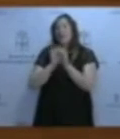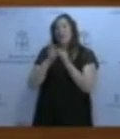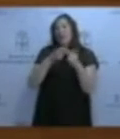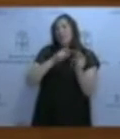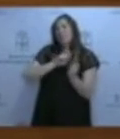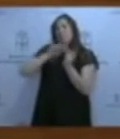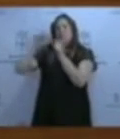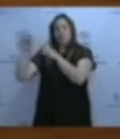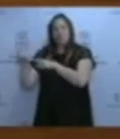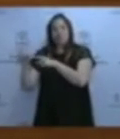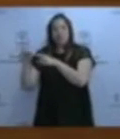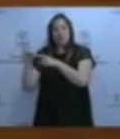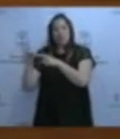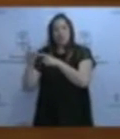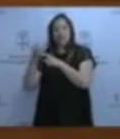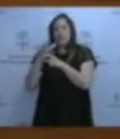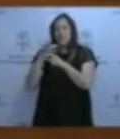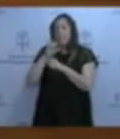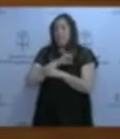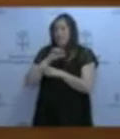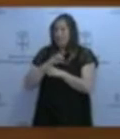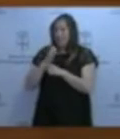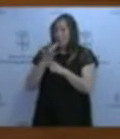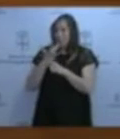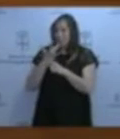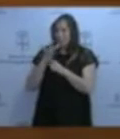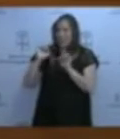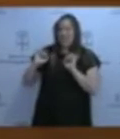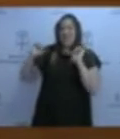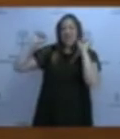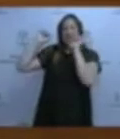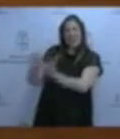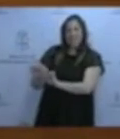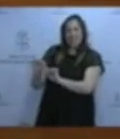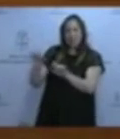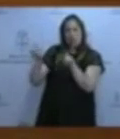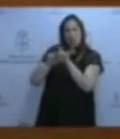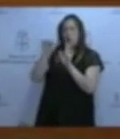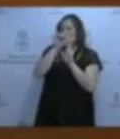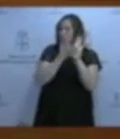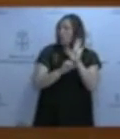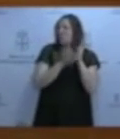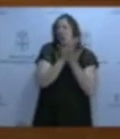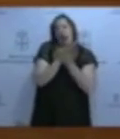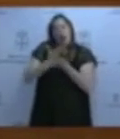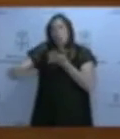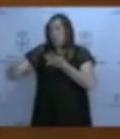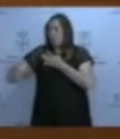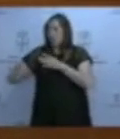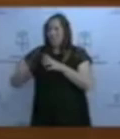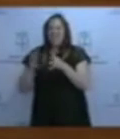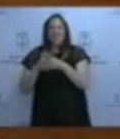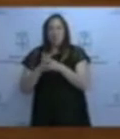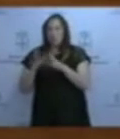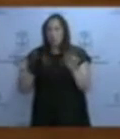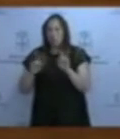concertado o privado, si la rechaza, esa persona pasa a formar parte de una lista que se llama no estructural, na que, en primer lugar, esa persona ya no aparece